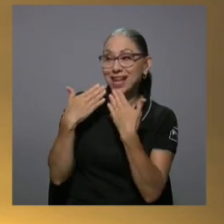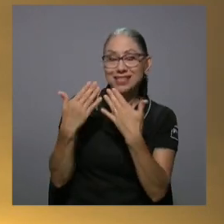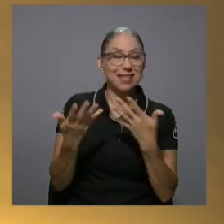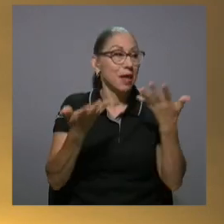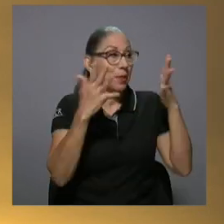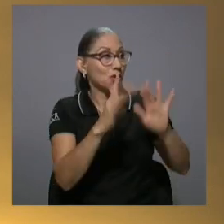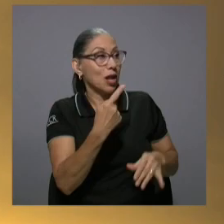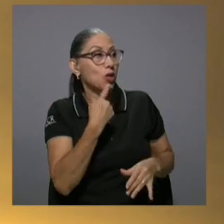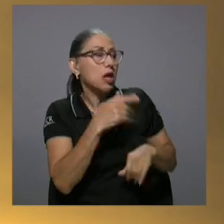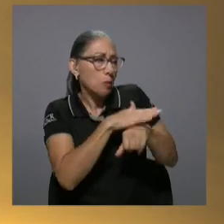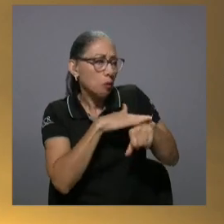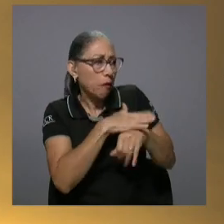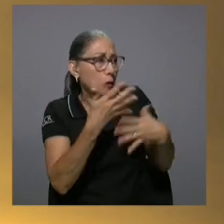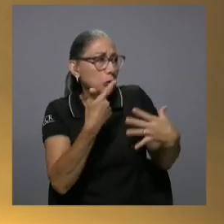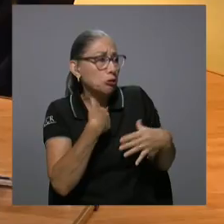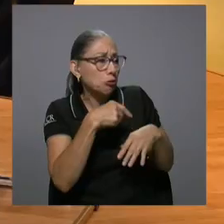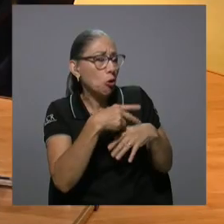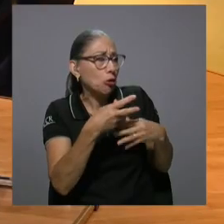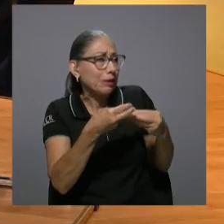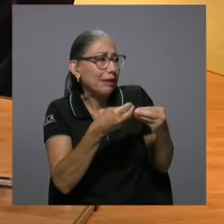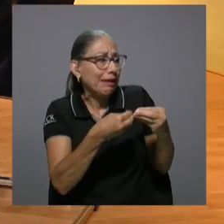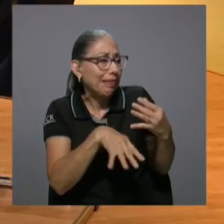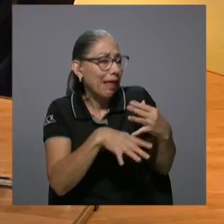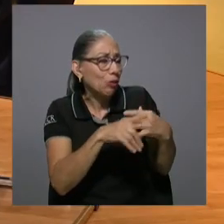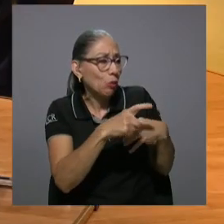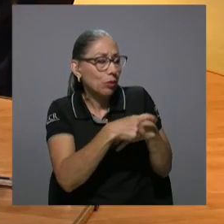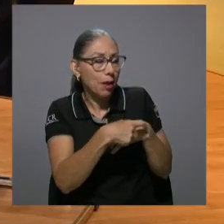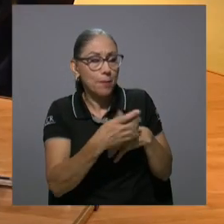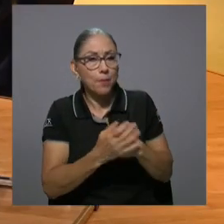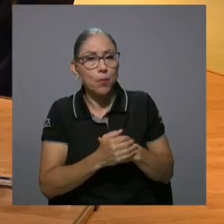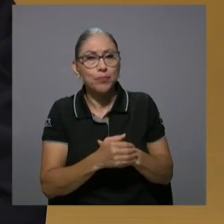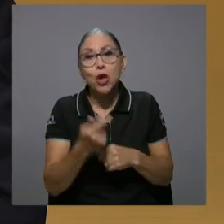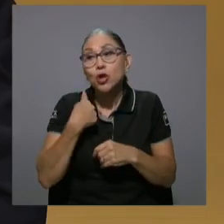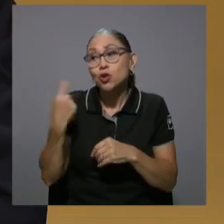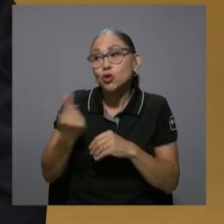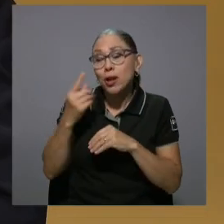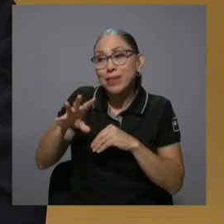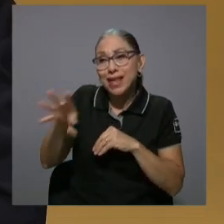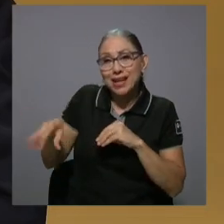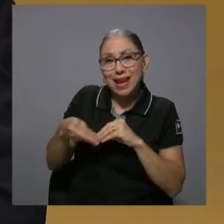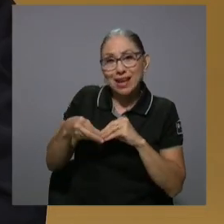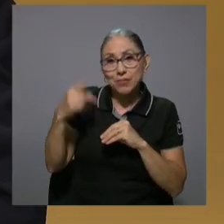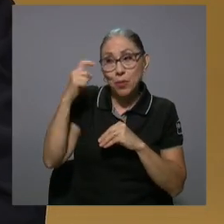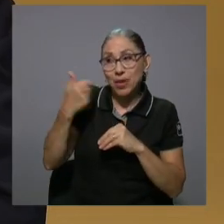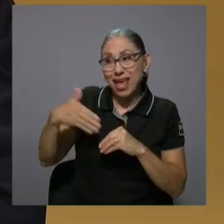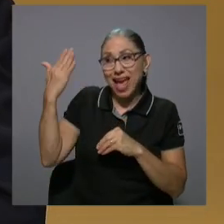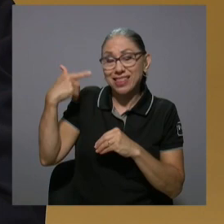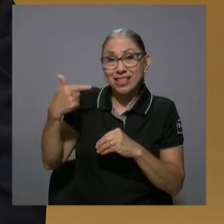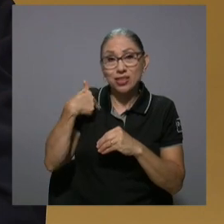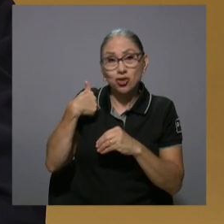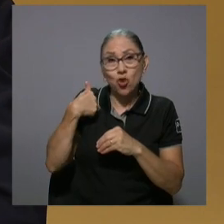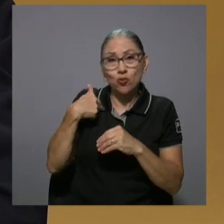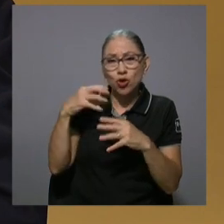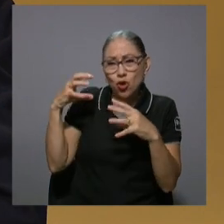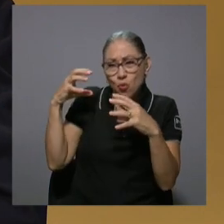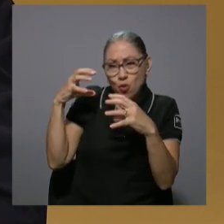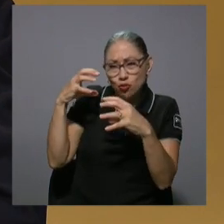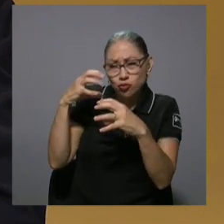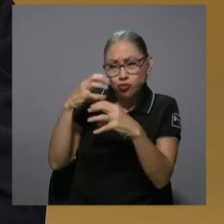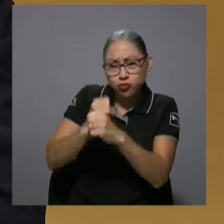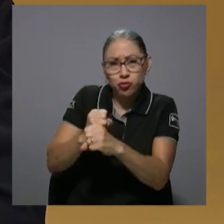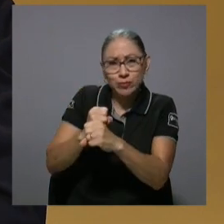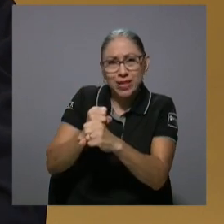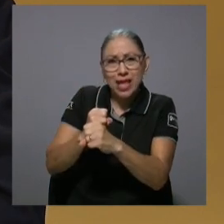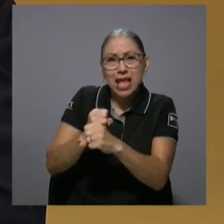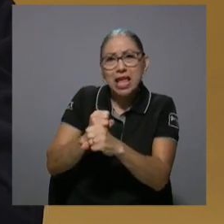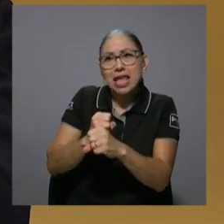estoy quitando tiempo, don Eduardo, por favor. No, nada más quería agregar, porque hice como un repaso que puede ser así como muy cuantitativo,